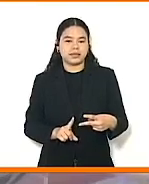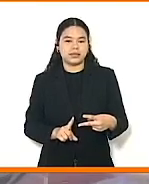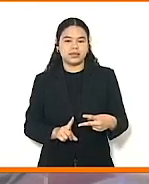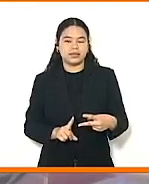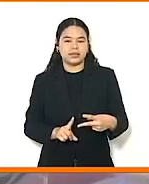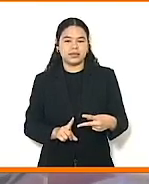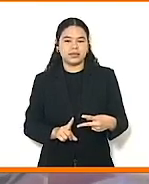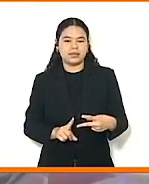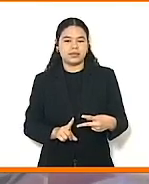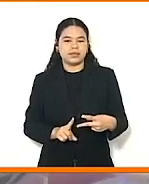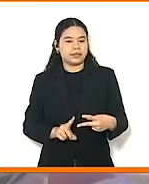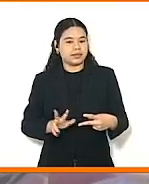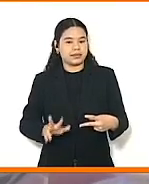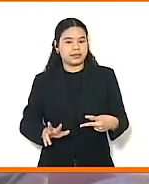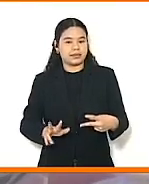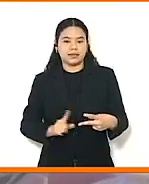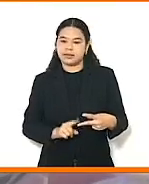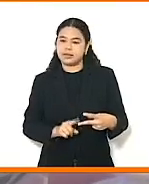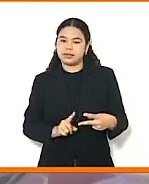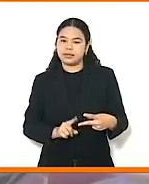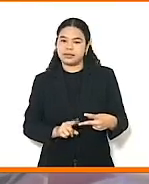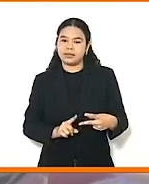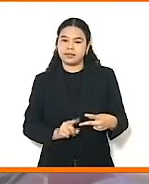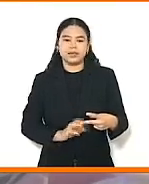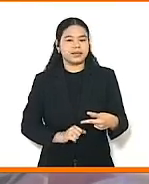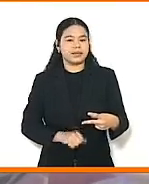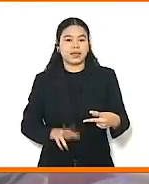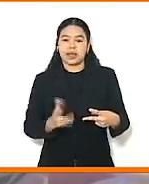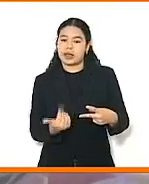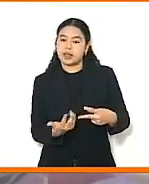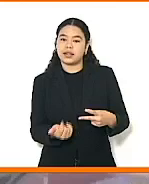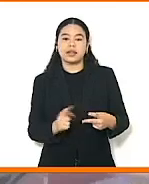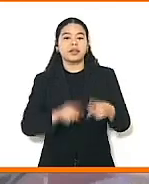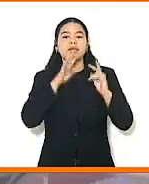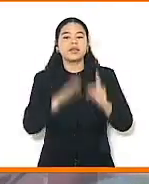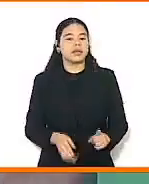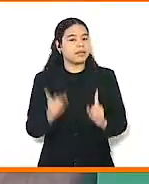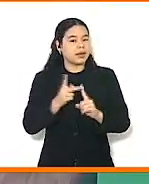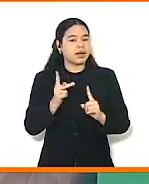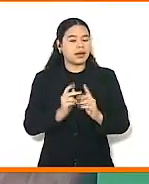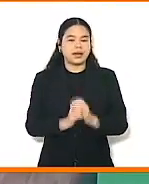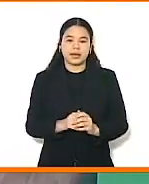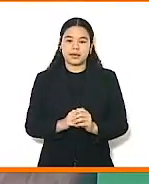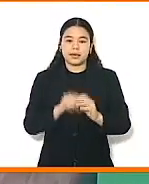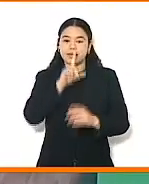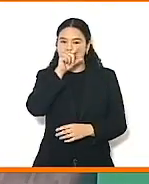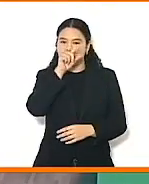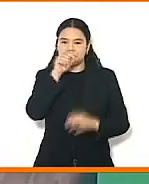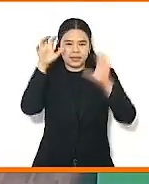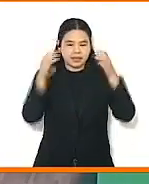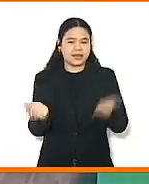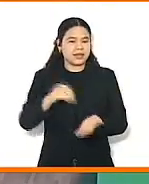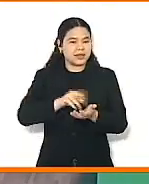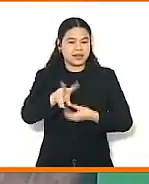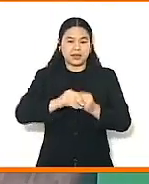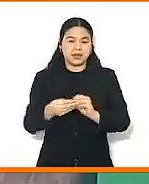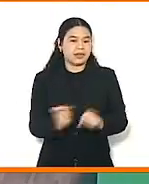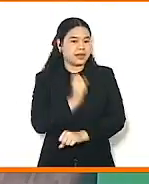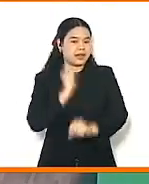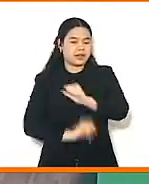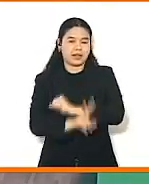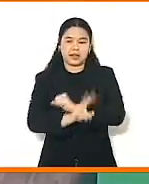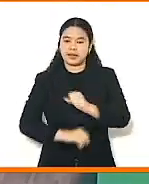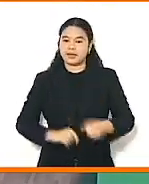dígito, 3. Segundo número ganador es el 13 con su catrachada lechuza. Con mucho gusto, repito, tus dos números favorecidos